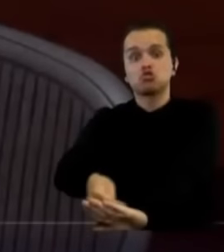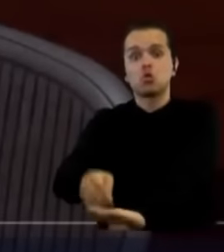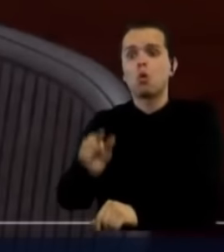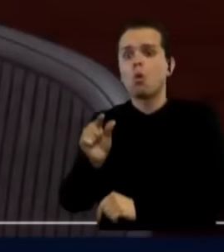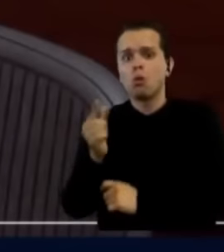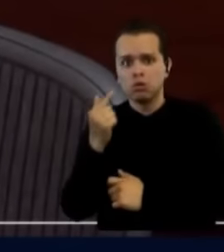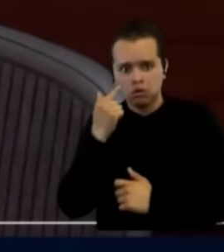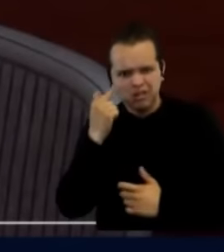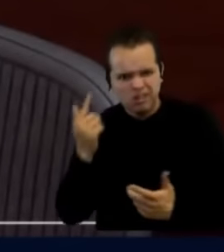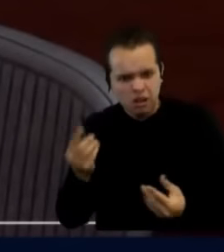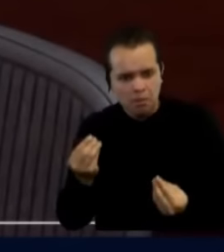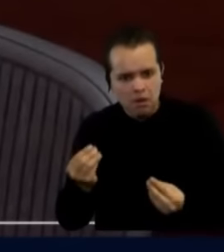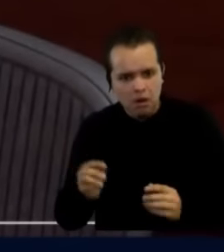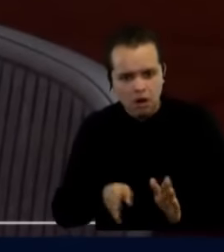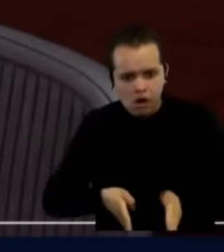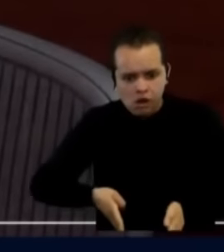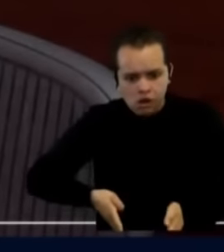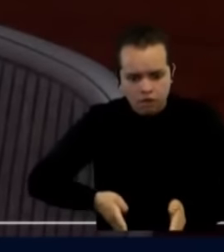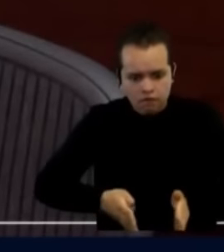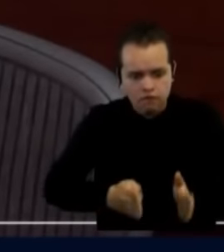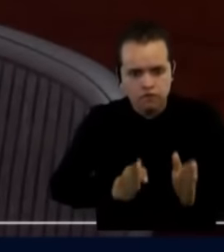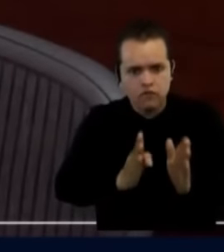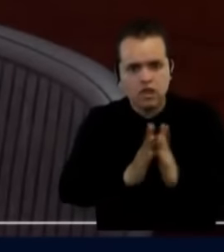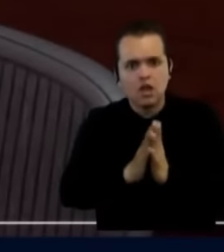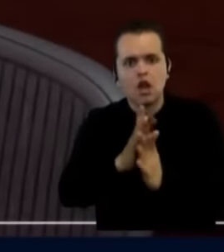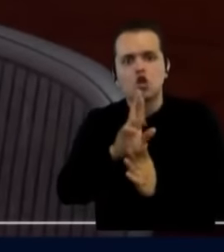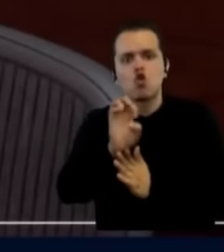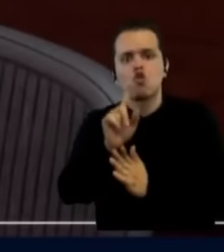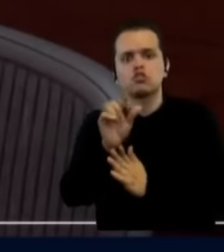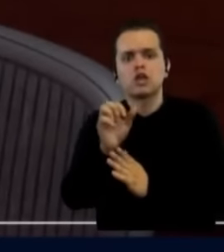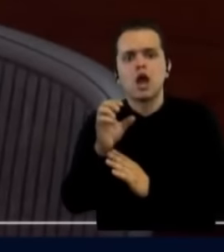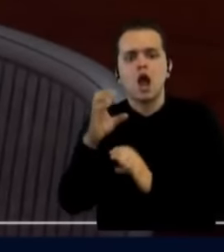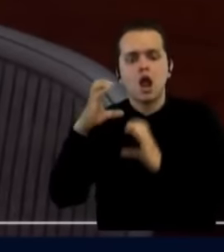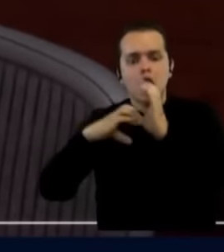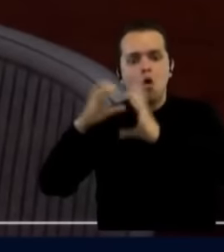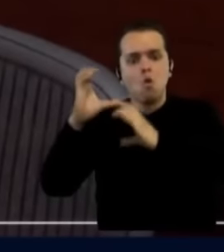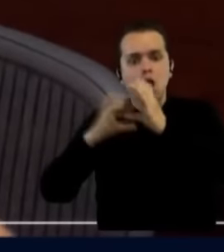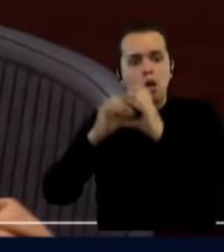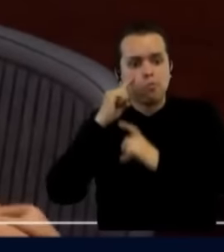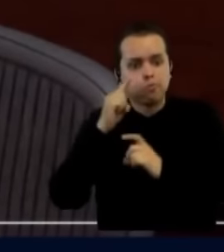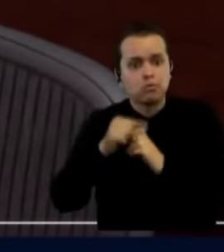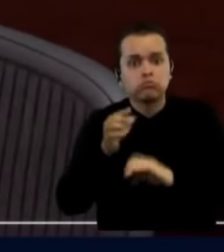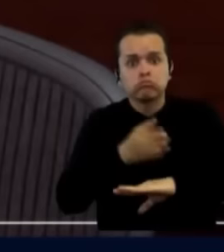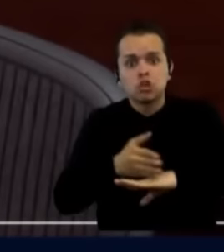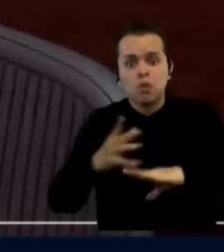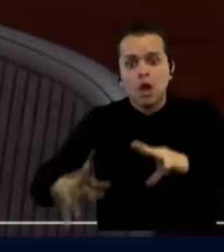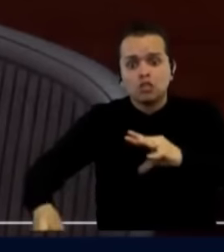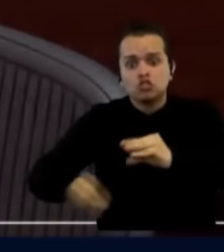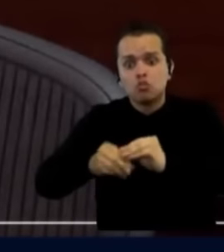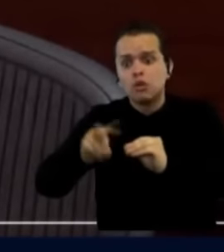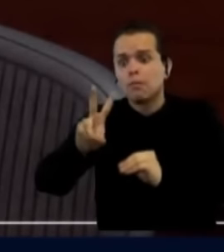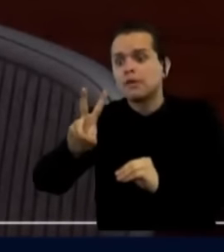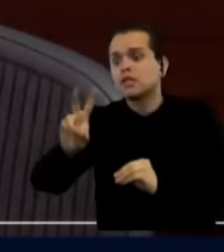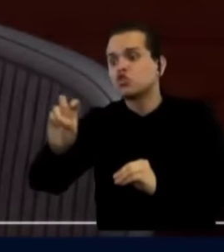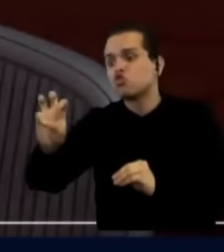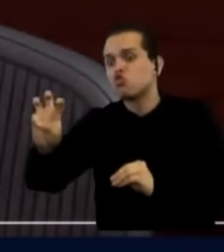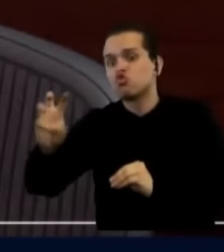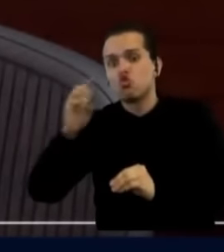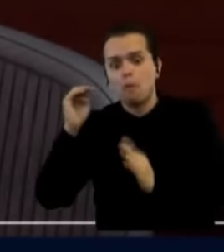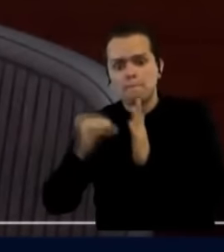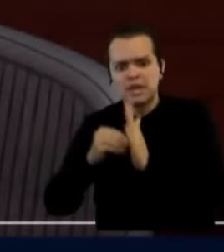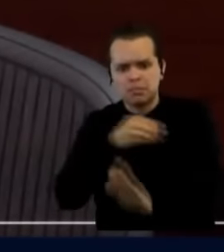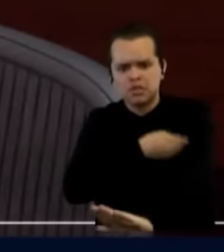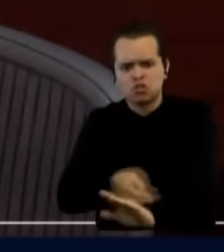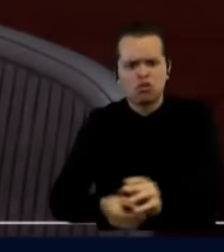pesos para la vía de Rosas Cauca. Y después le adicionan 28.000 millones más.